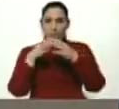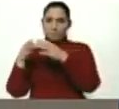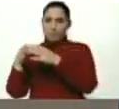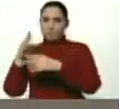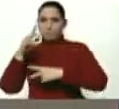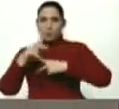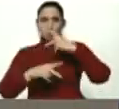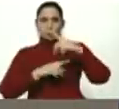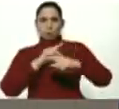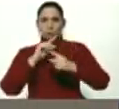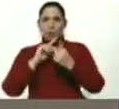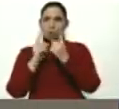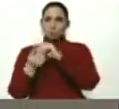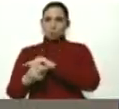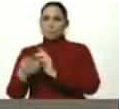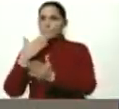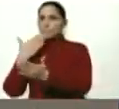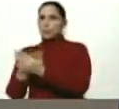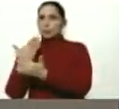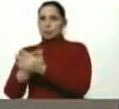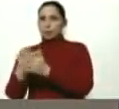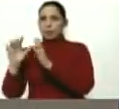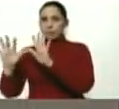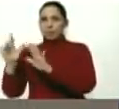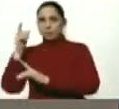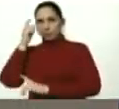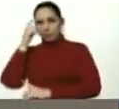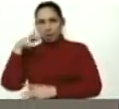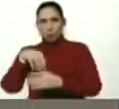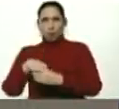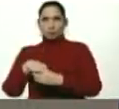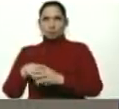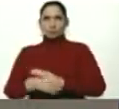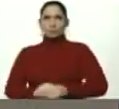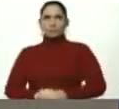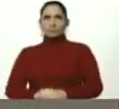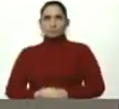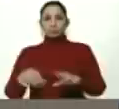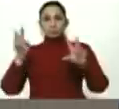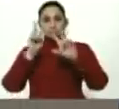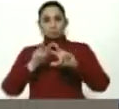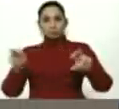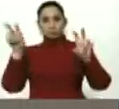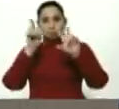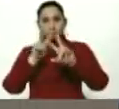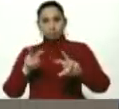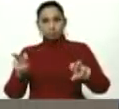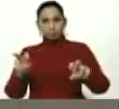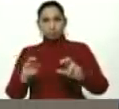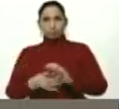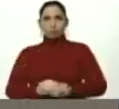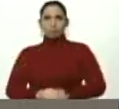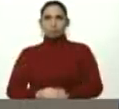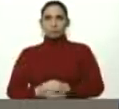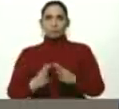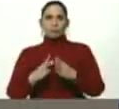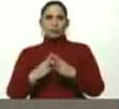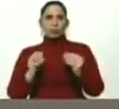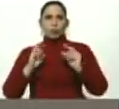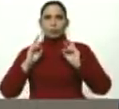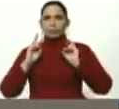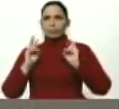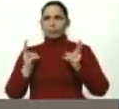y luego se proponía 10 días de cuarentena. Estudiando todo lo que en